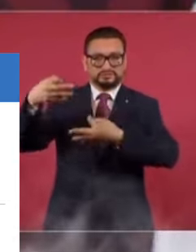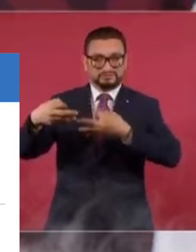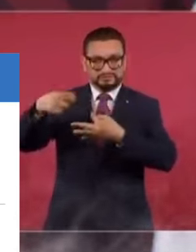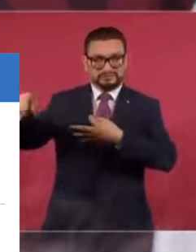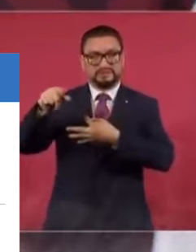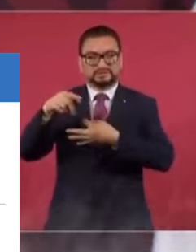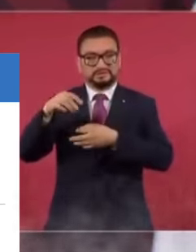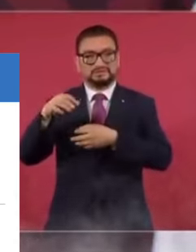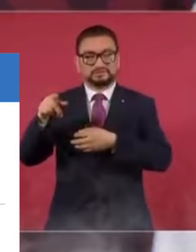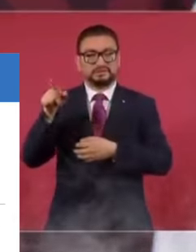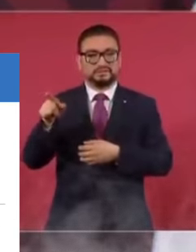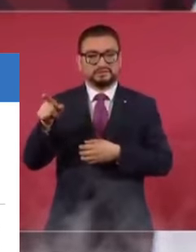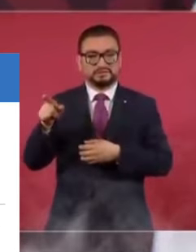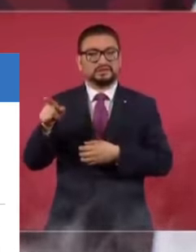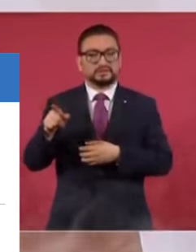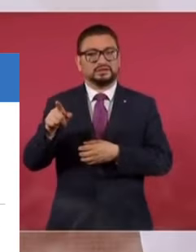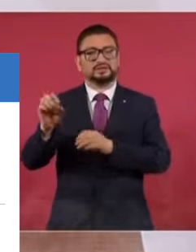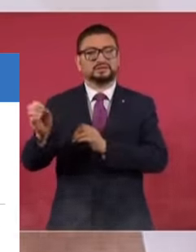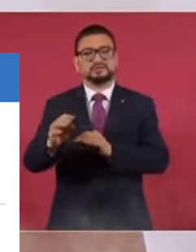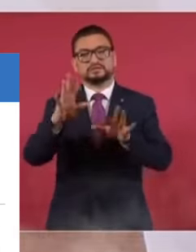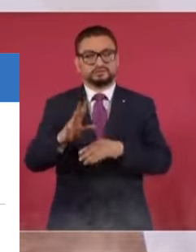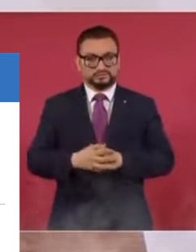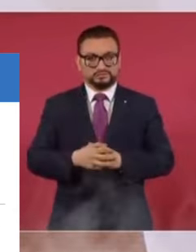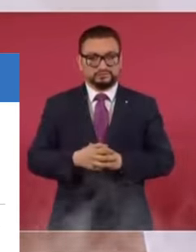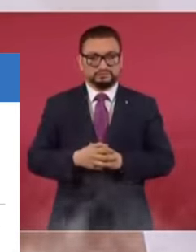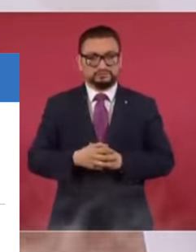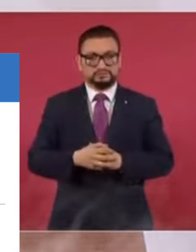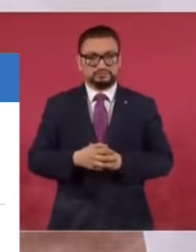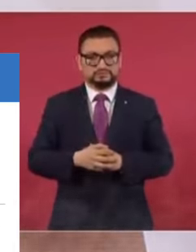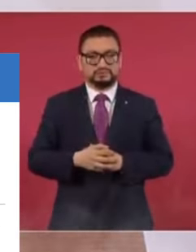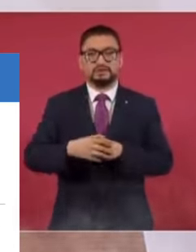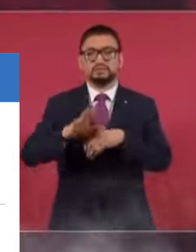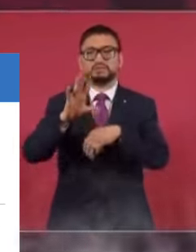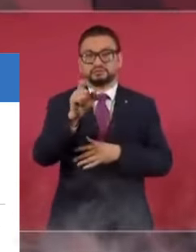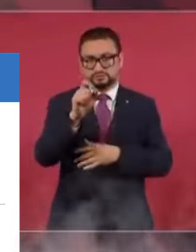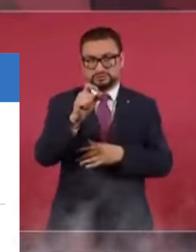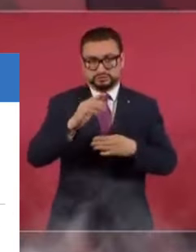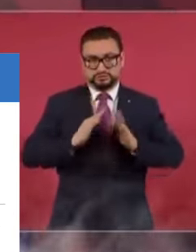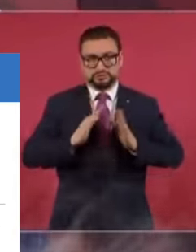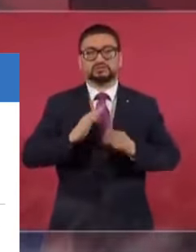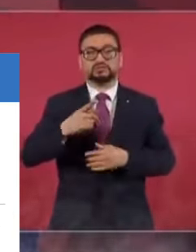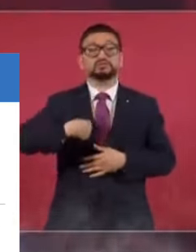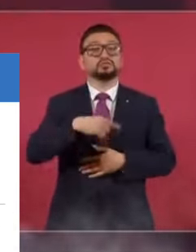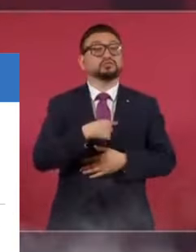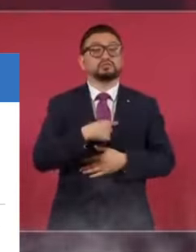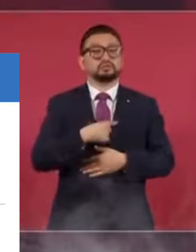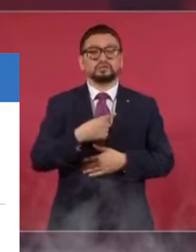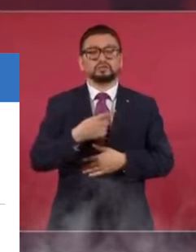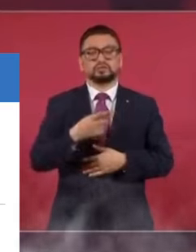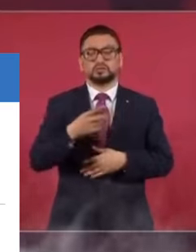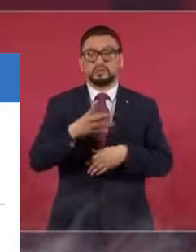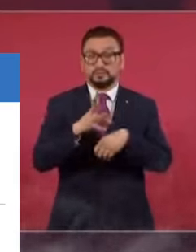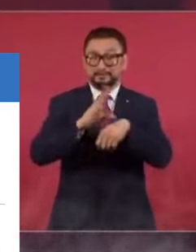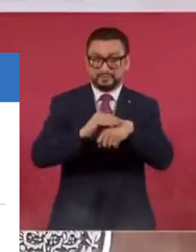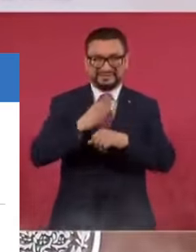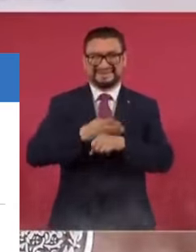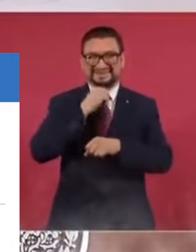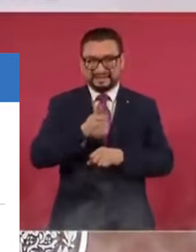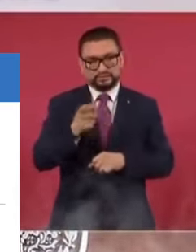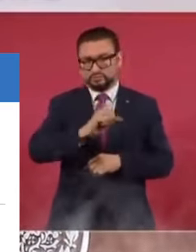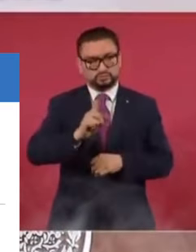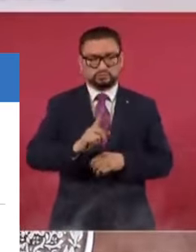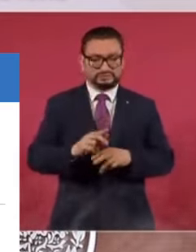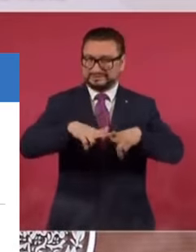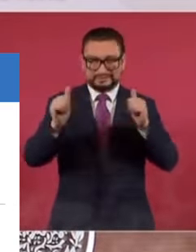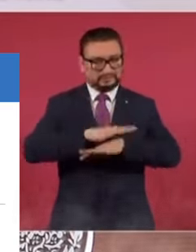llevan muy bien con nosotros, ¿sí?, les dieron la libertad condicionada. Nosotros no vamos a permitir la impunidad de nadie.